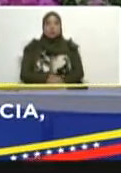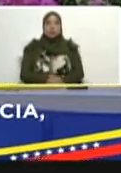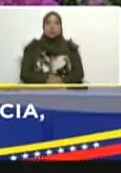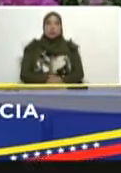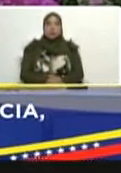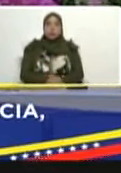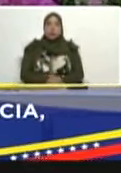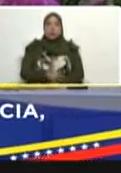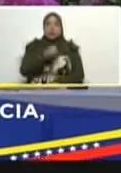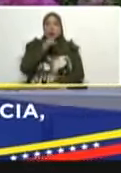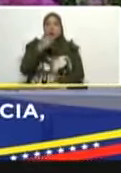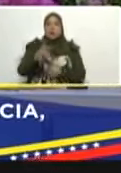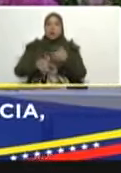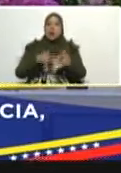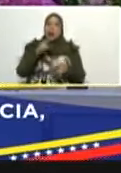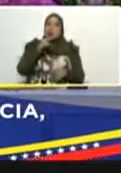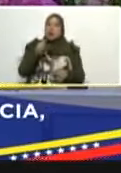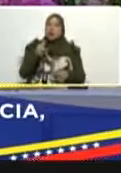IBIT,